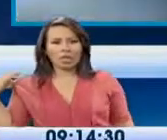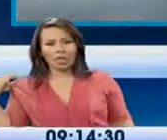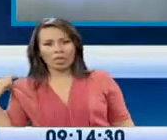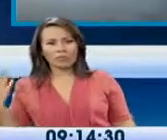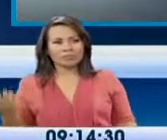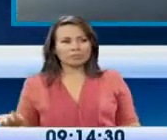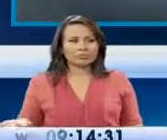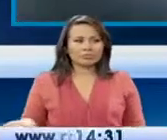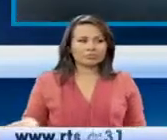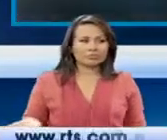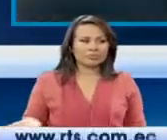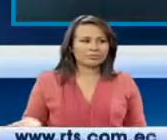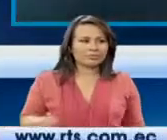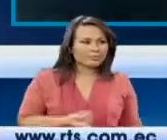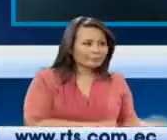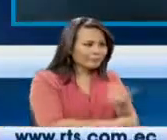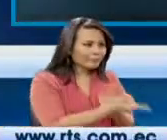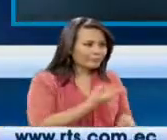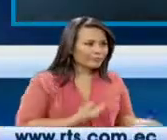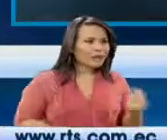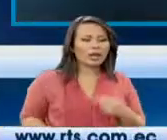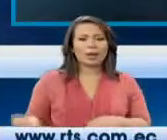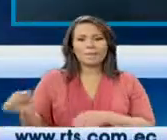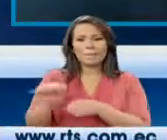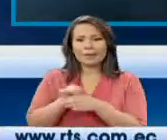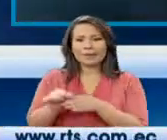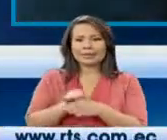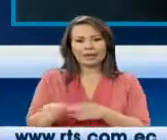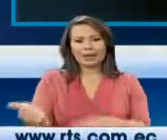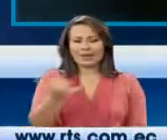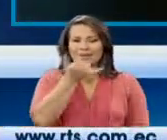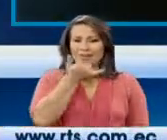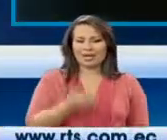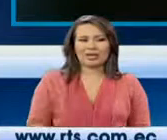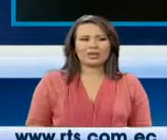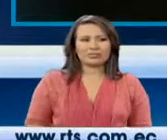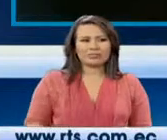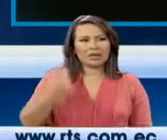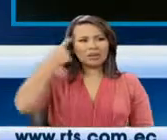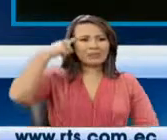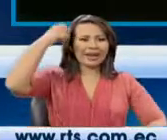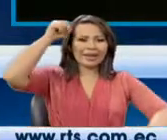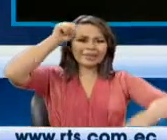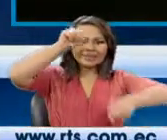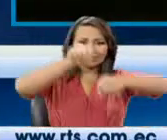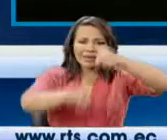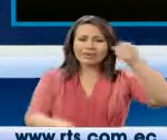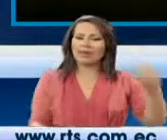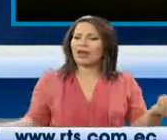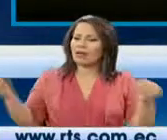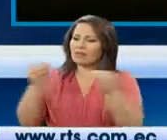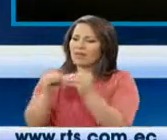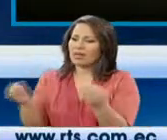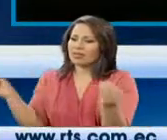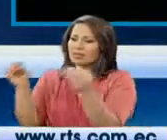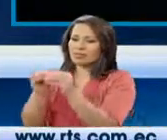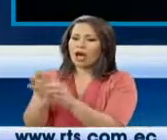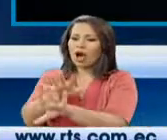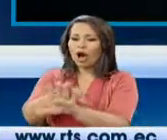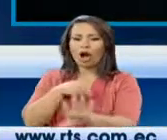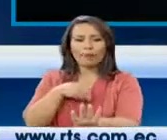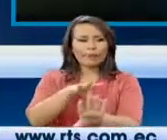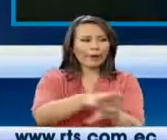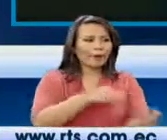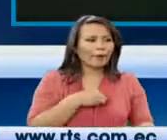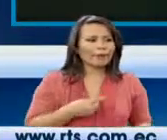los someten, los seducen a este tipo de prácticas para poder contaminar a más y más jóvenes y adolescentes. No